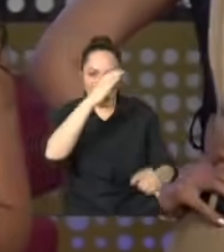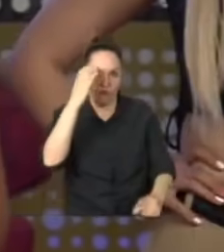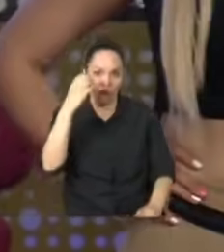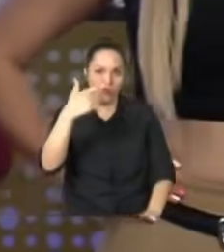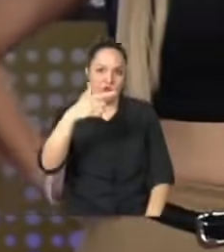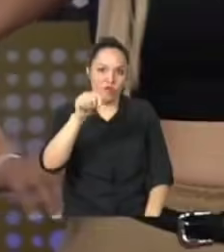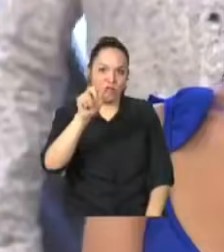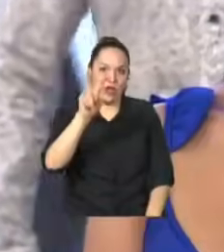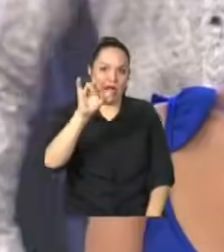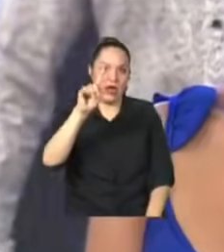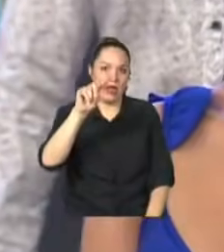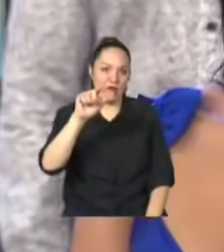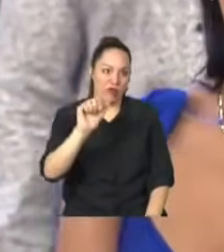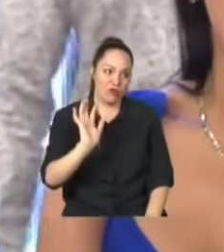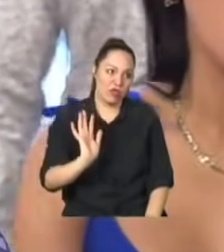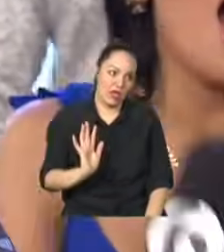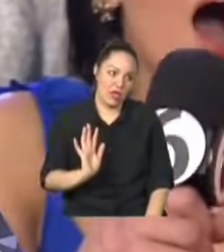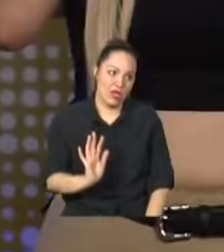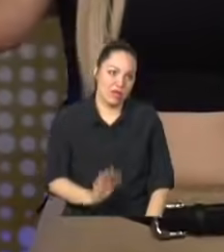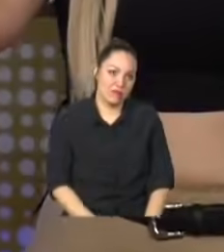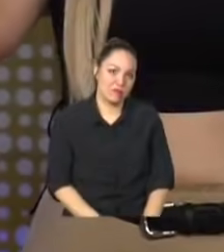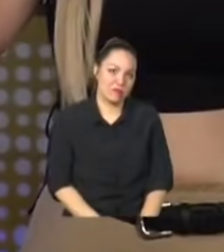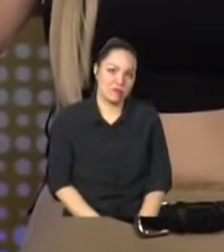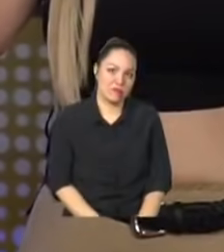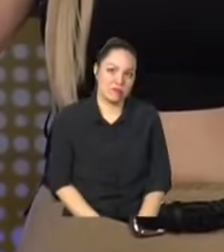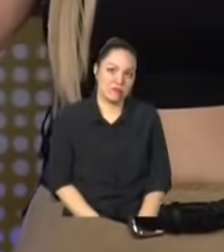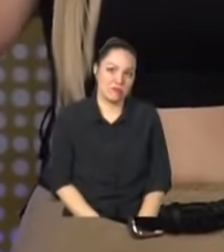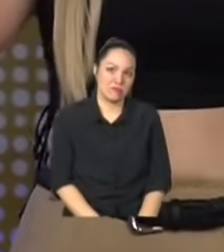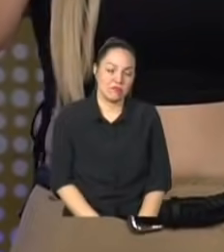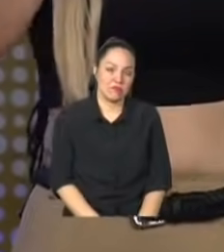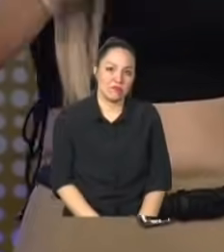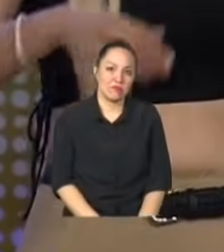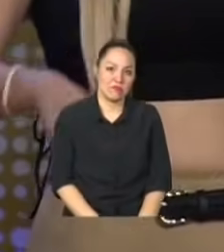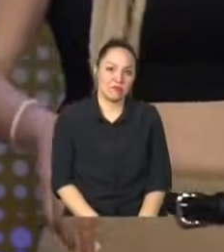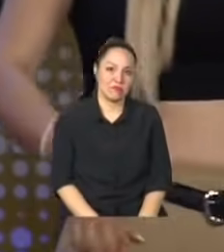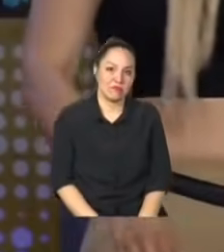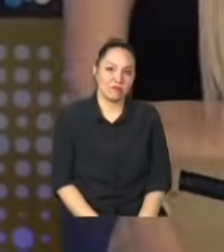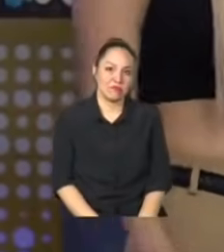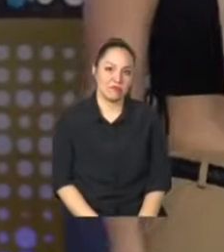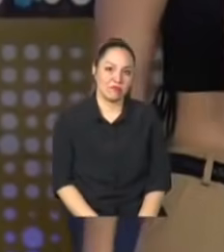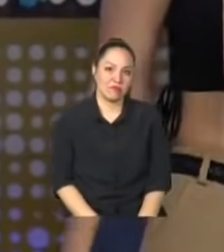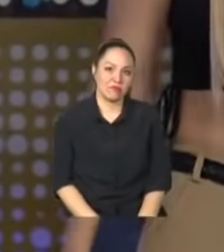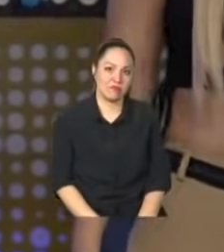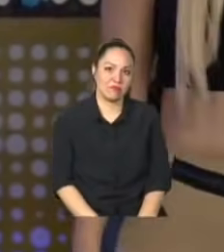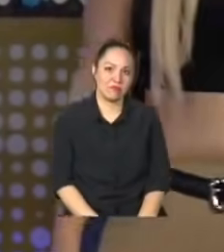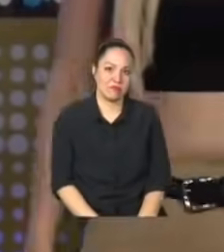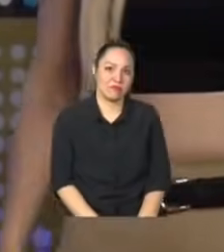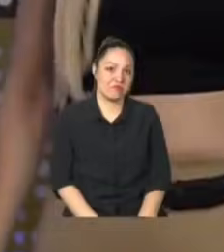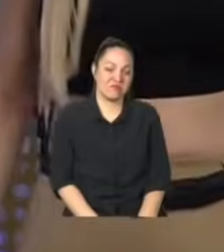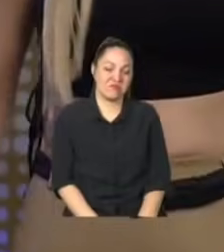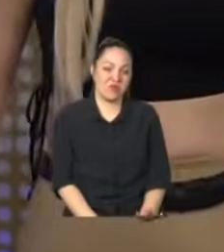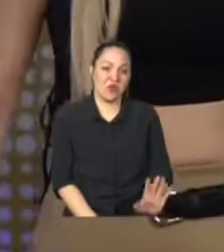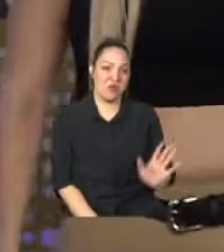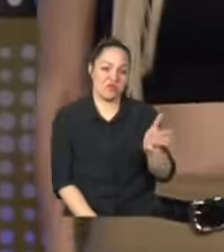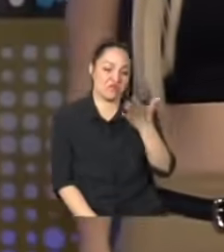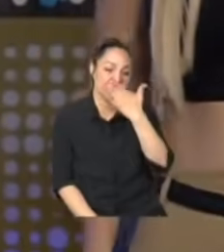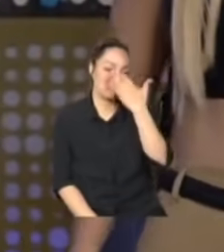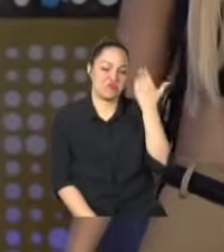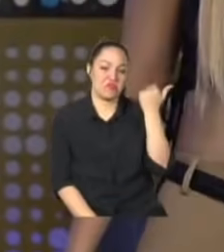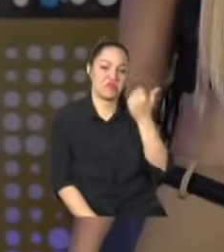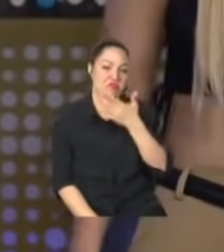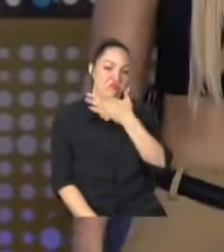y han encantado. ¡Ándele! ¡Ándele! ¡Qué bueno! ¿Qué dice? No, que todo bien. ¡Qué bueno! Que